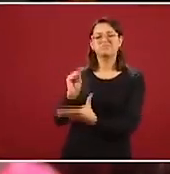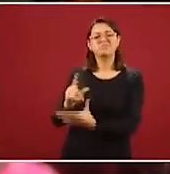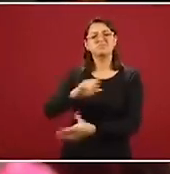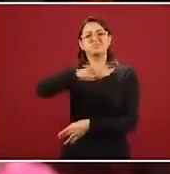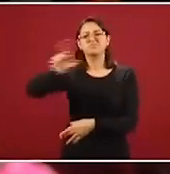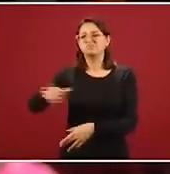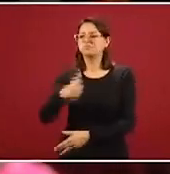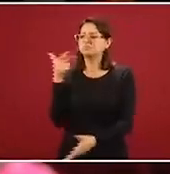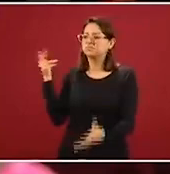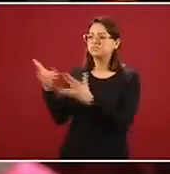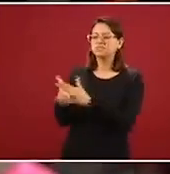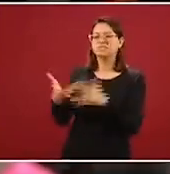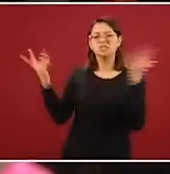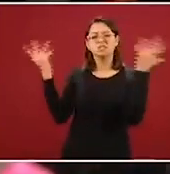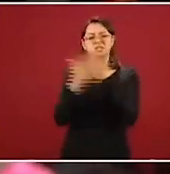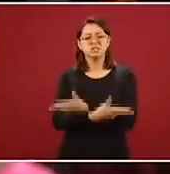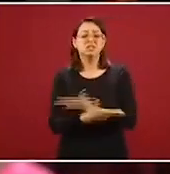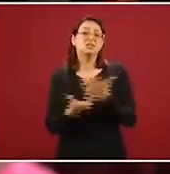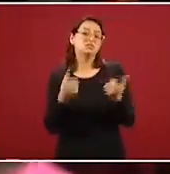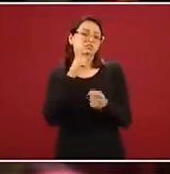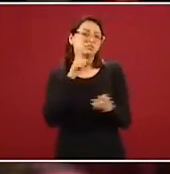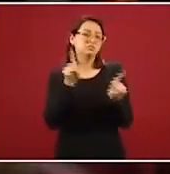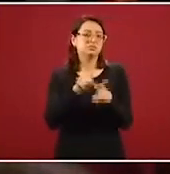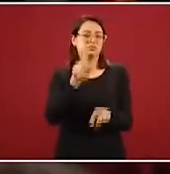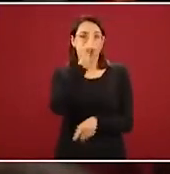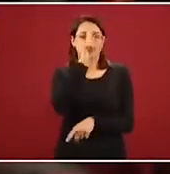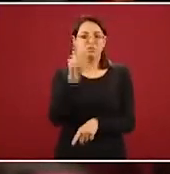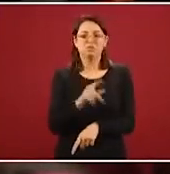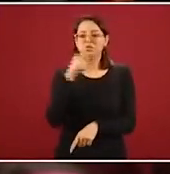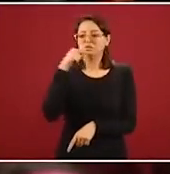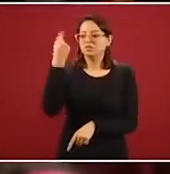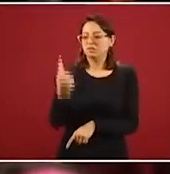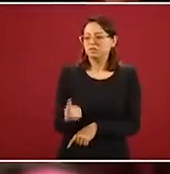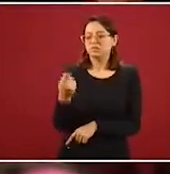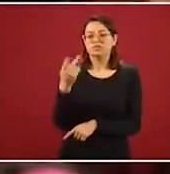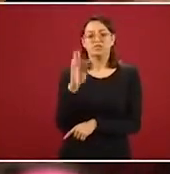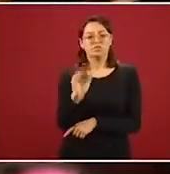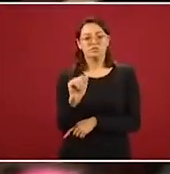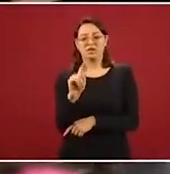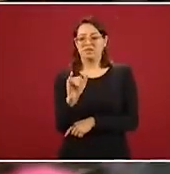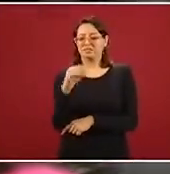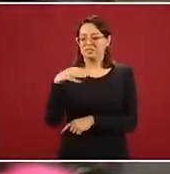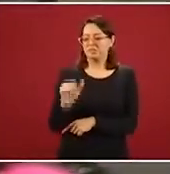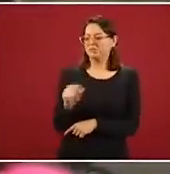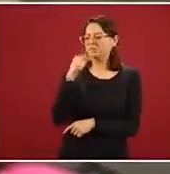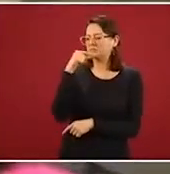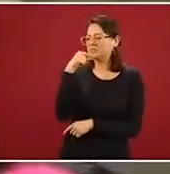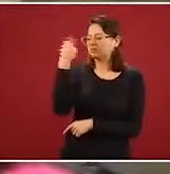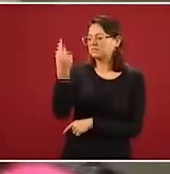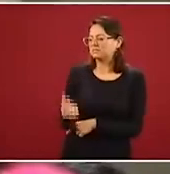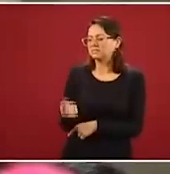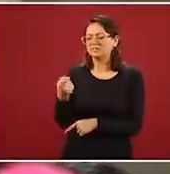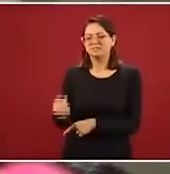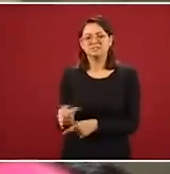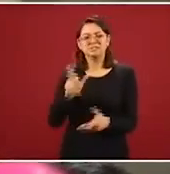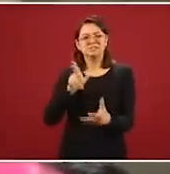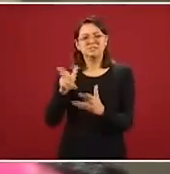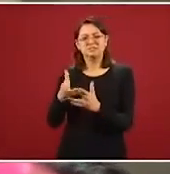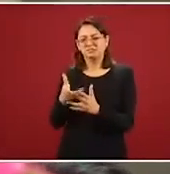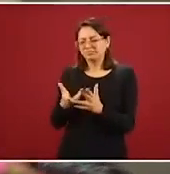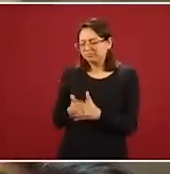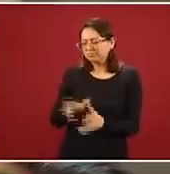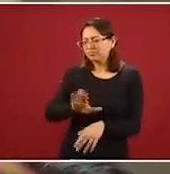son asesinadas. El caso de Fátima, bueno, pues es un caso injustificable. Ha habido una serie de omisiones por parte de las